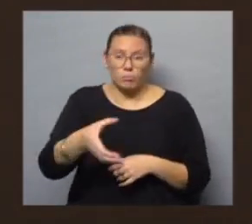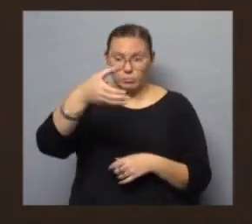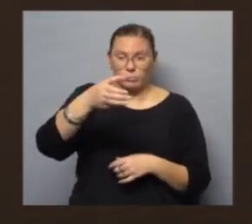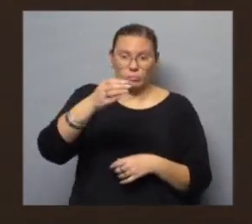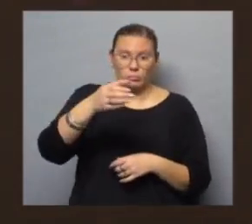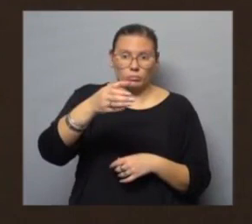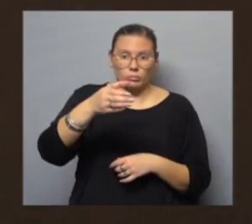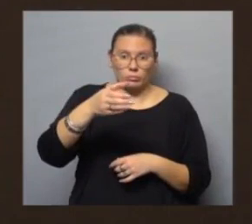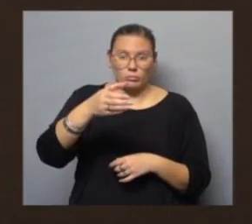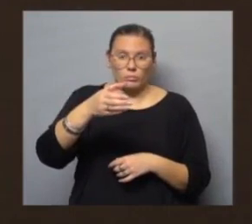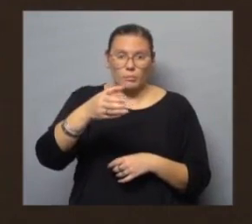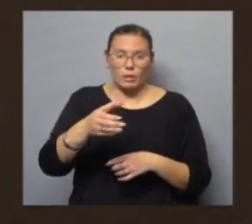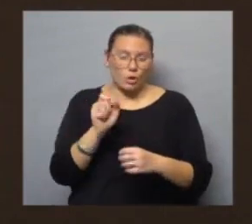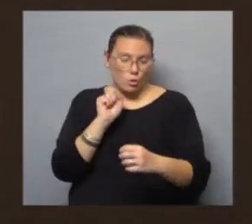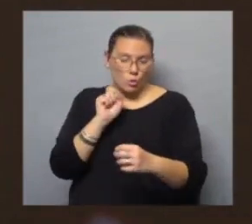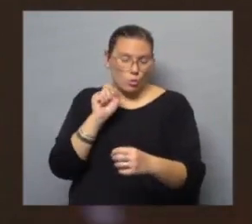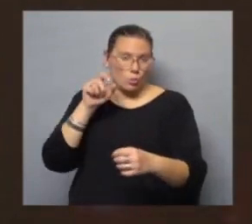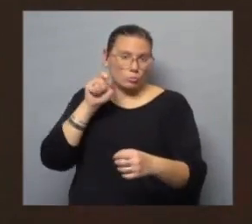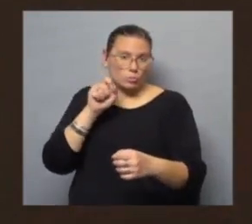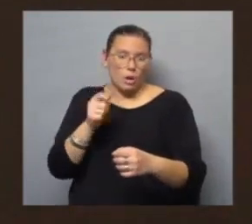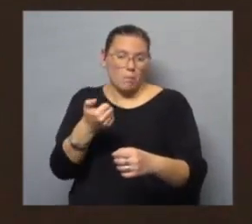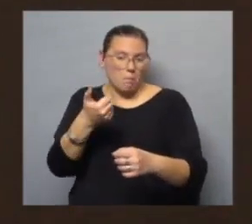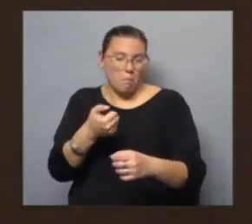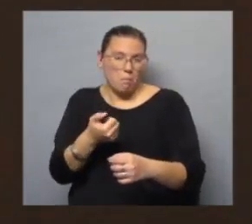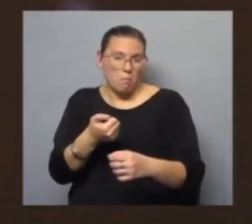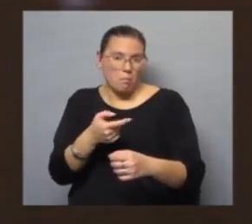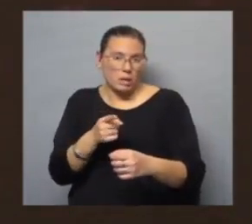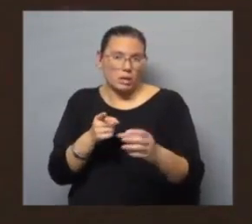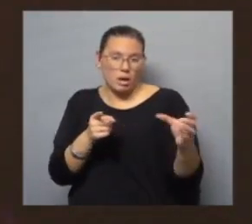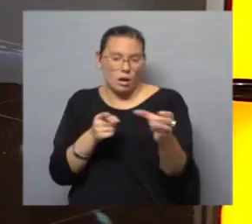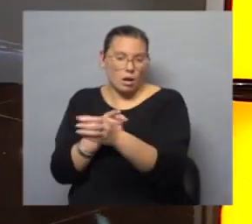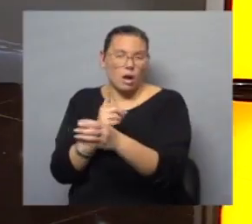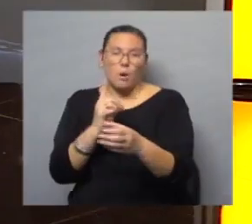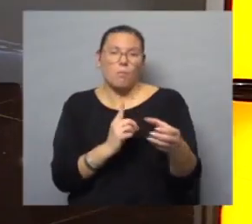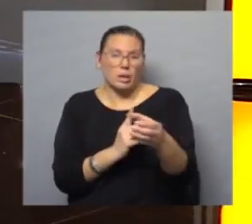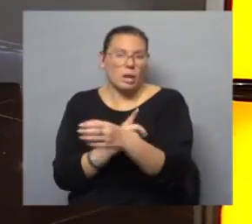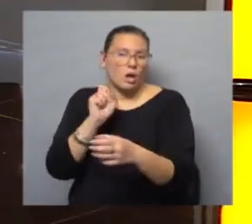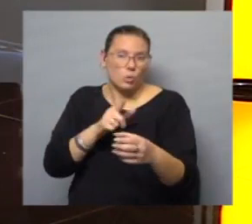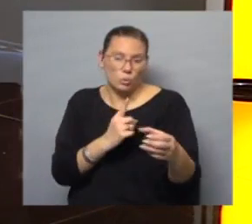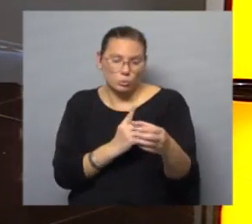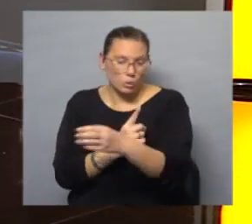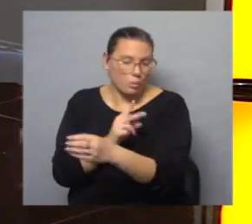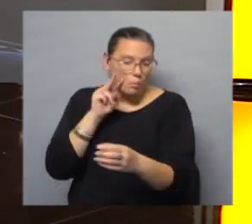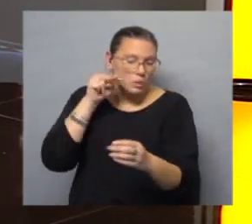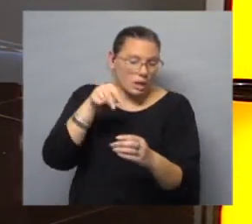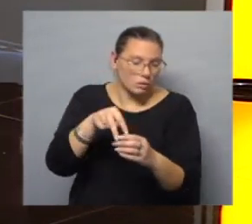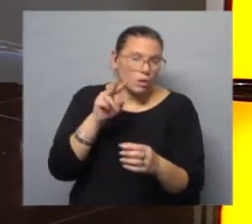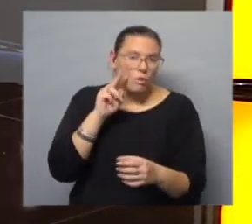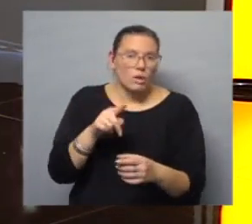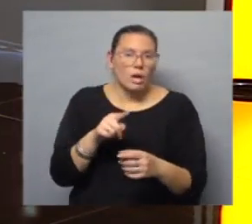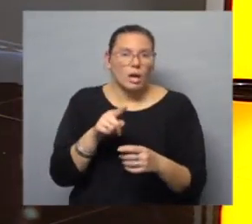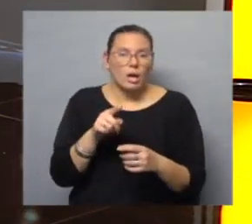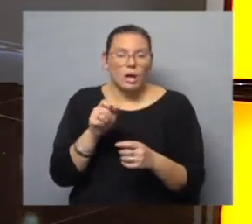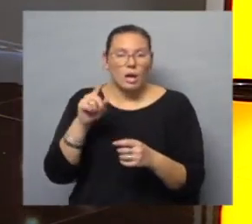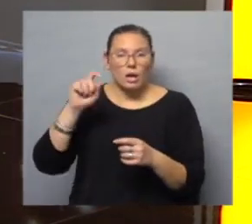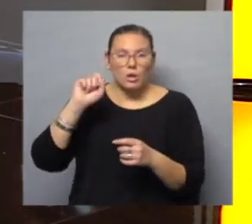y pone, no sé, una luz, una linterna, una vela, lo que sea, y pasa una copa por delante mirando hacia adentro del vaso, y lo que ve es la luz